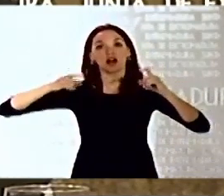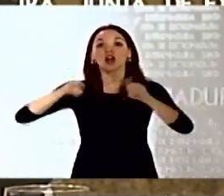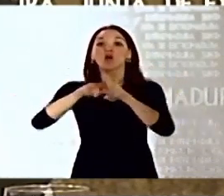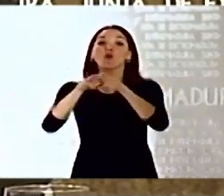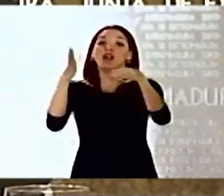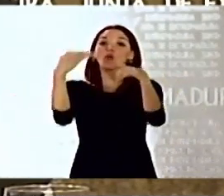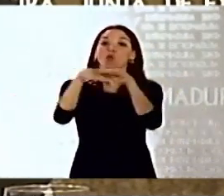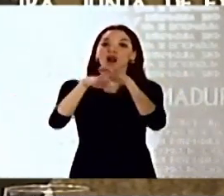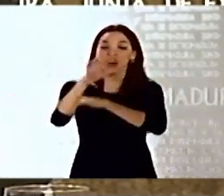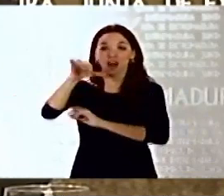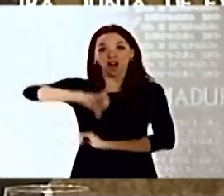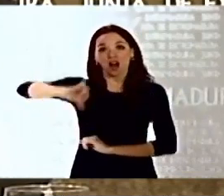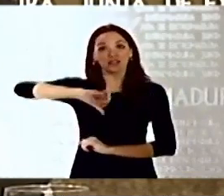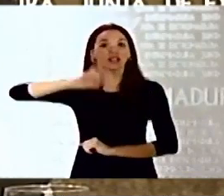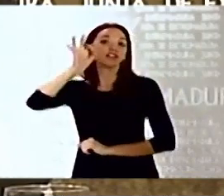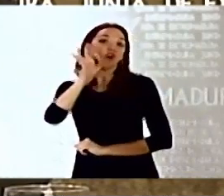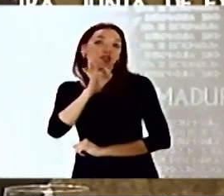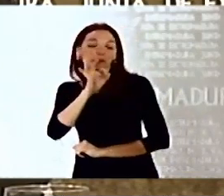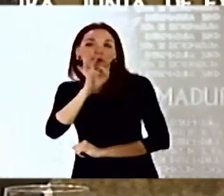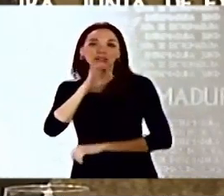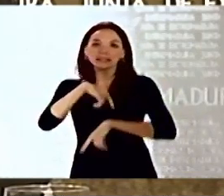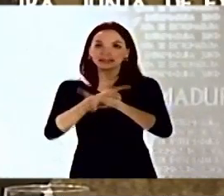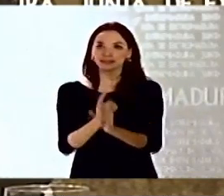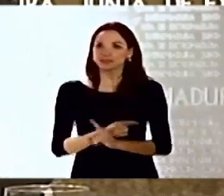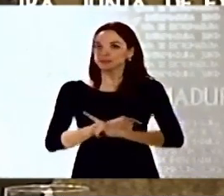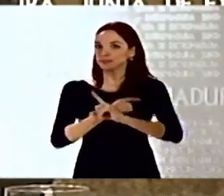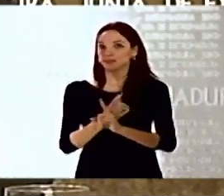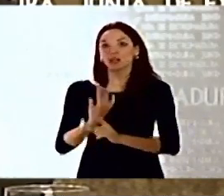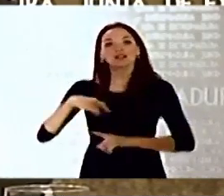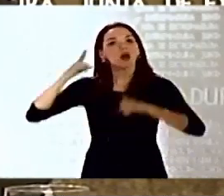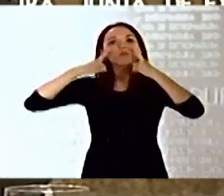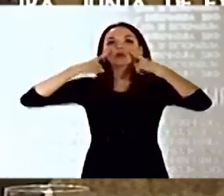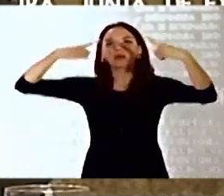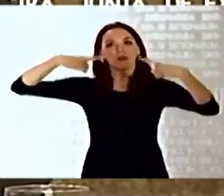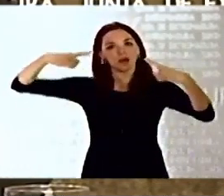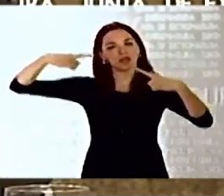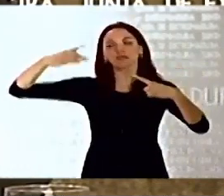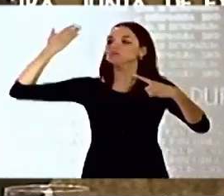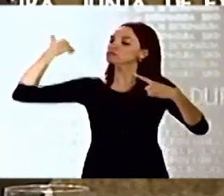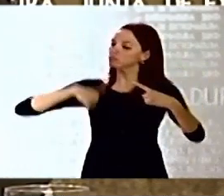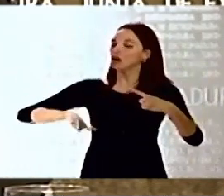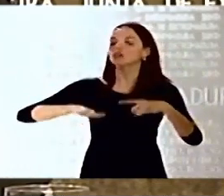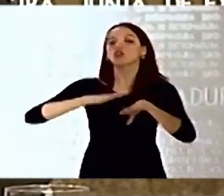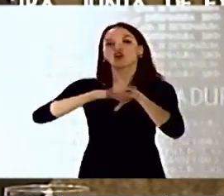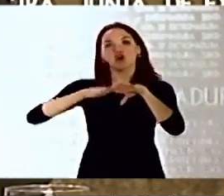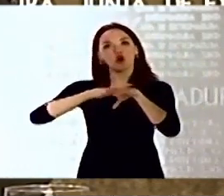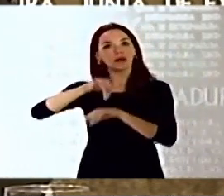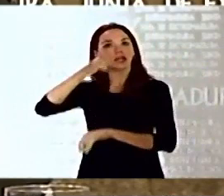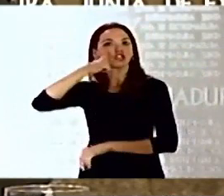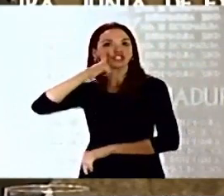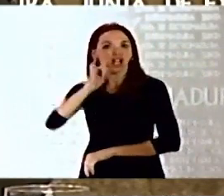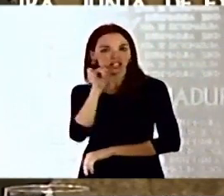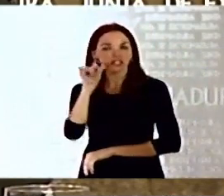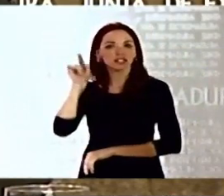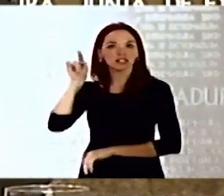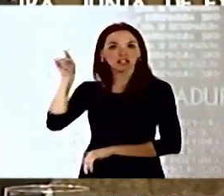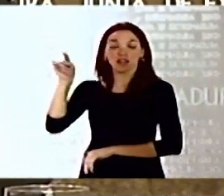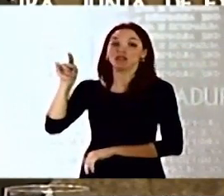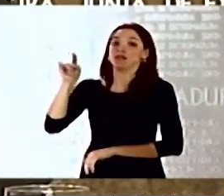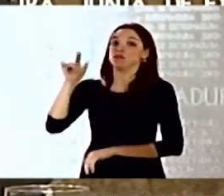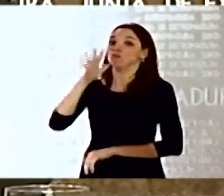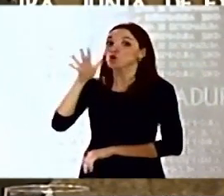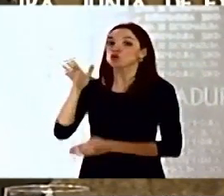del aceite y no lo había conseguido. Y por primera vez desde hace muchos años el Gobierno socialista de Pedro Sánchez, con Luis Planas,